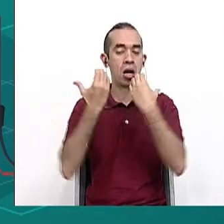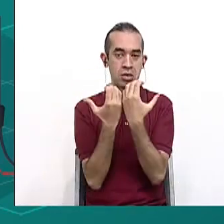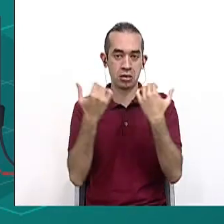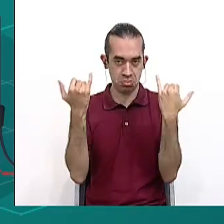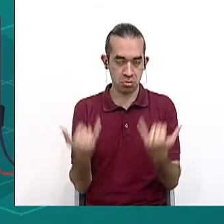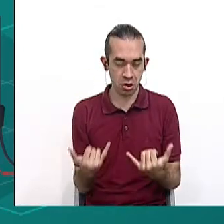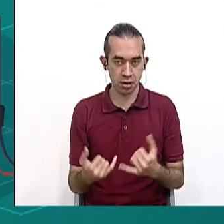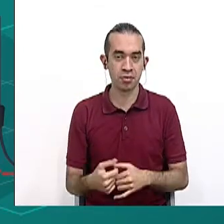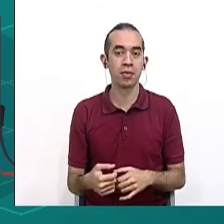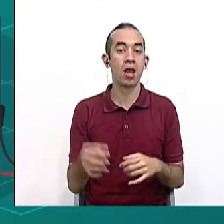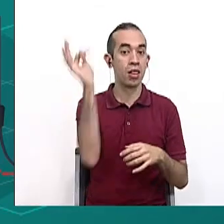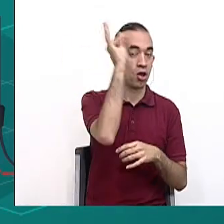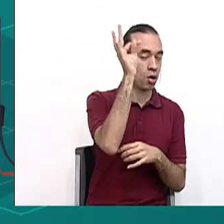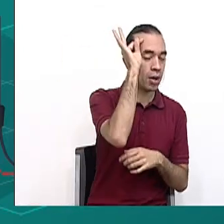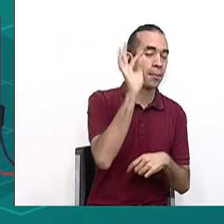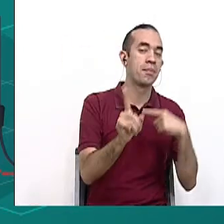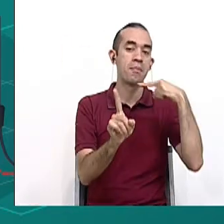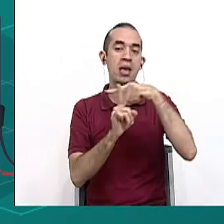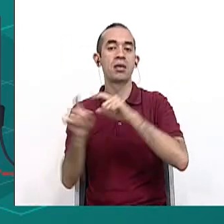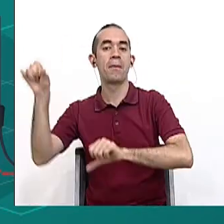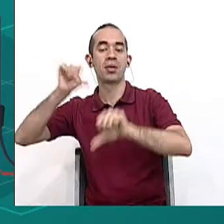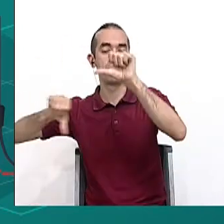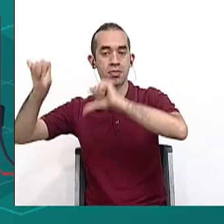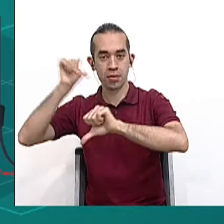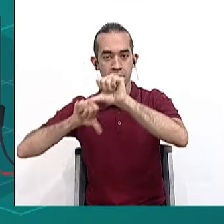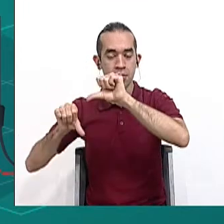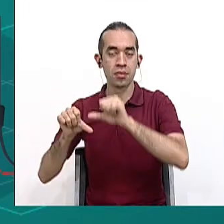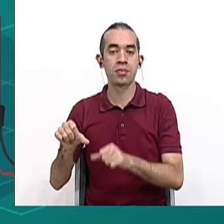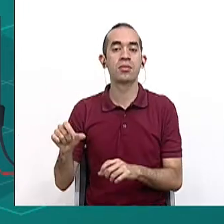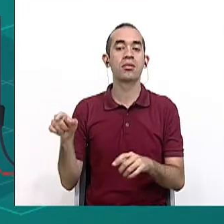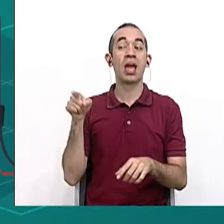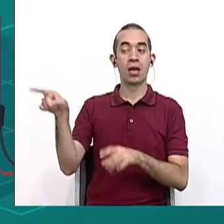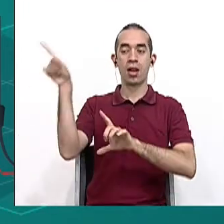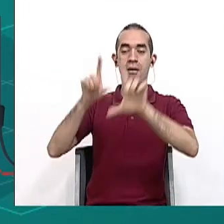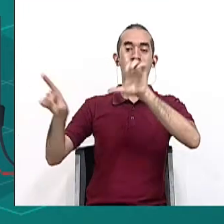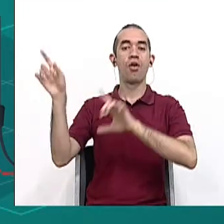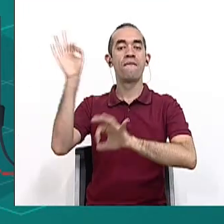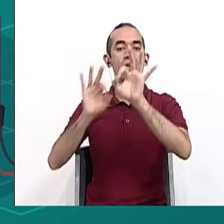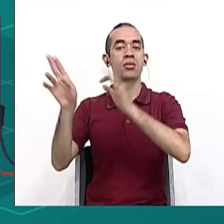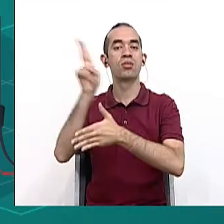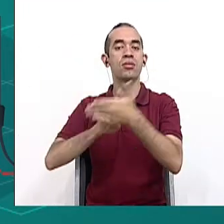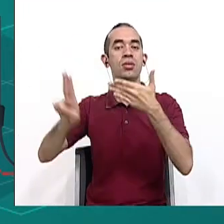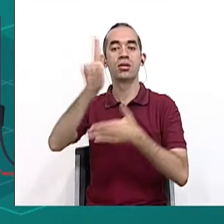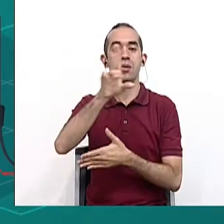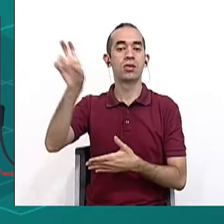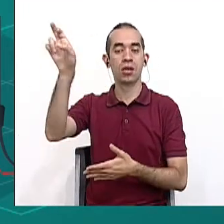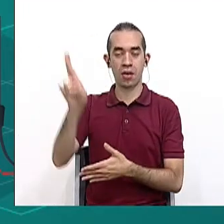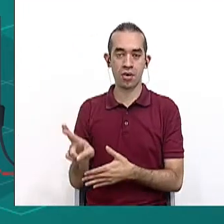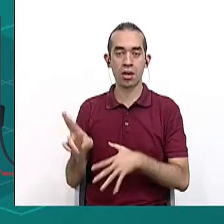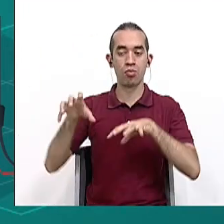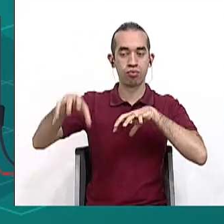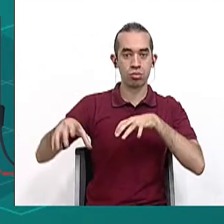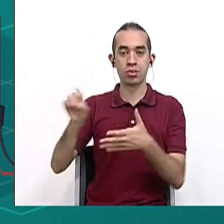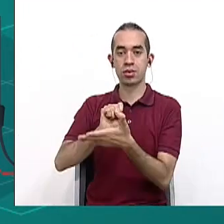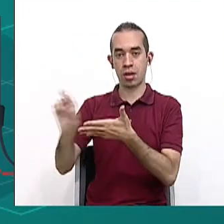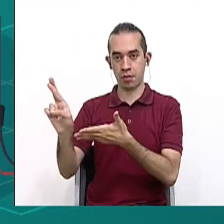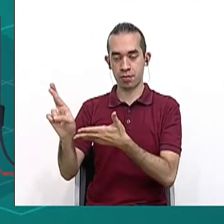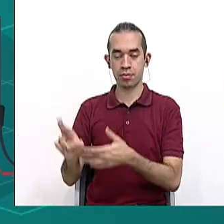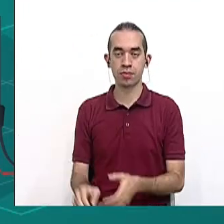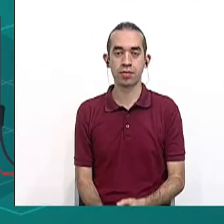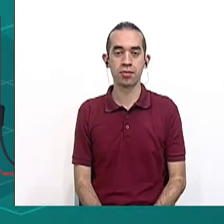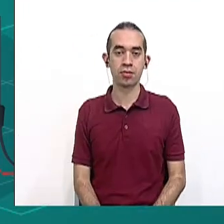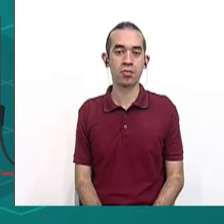también muy interesante la parte experimental desde el Laboratorio de Física de la Universidad de Costa Rica, sede de Occidente. Así